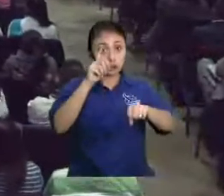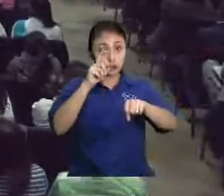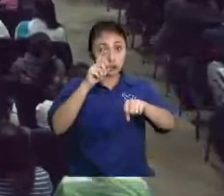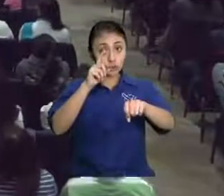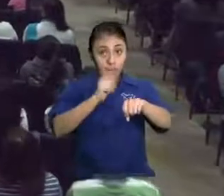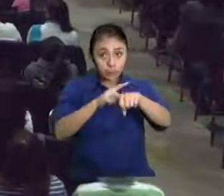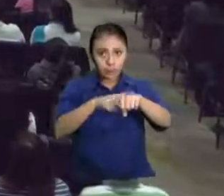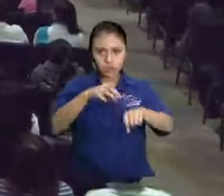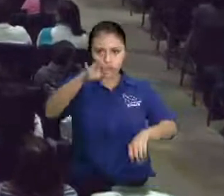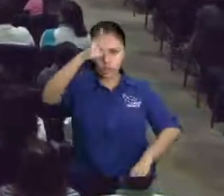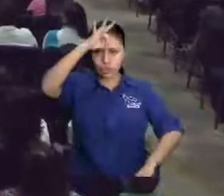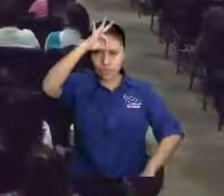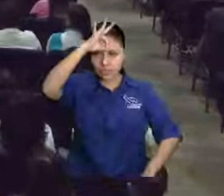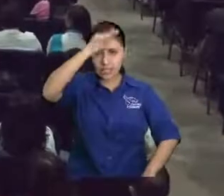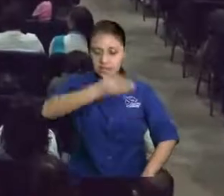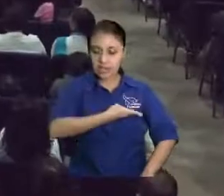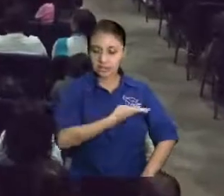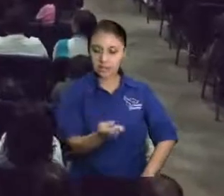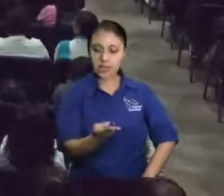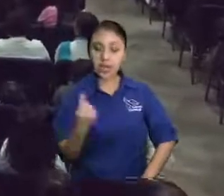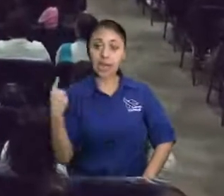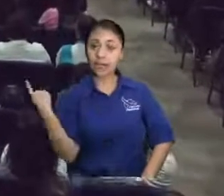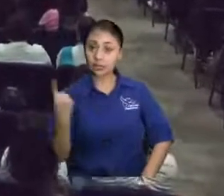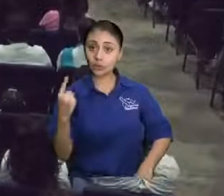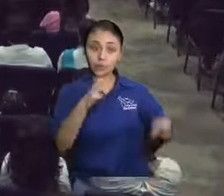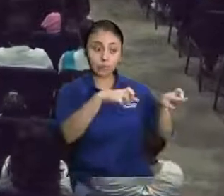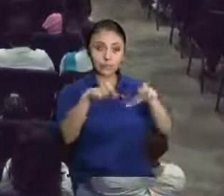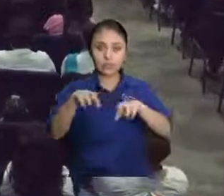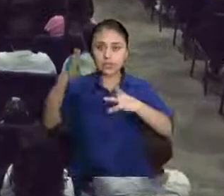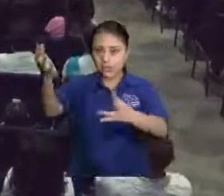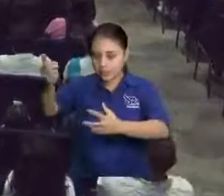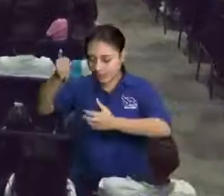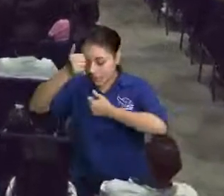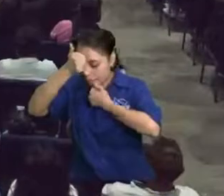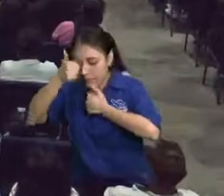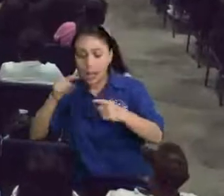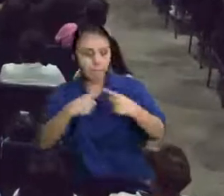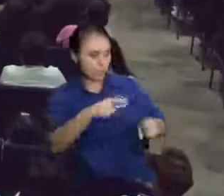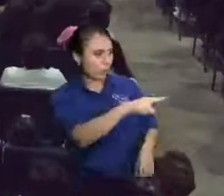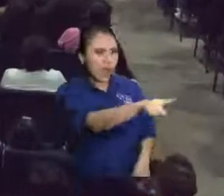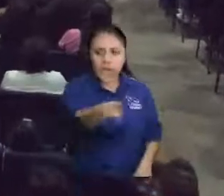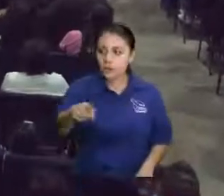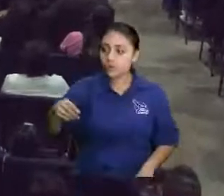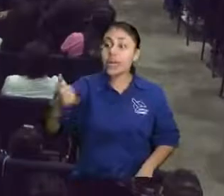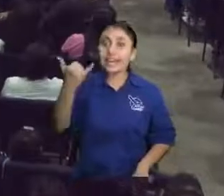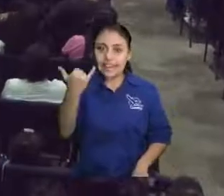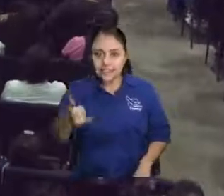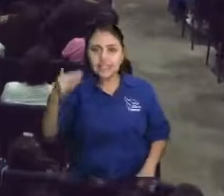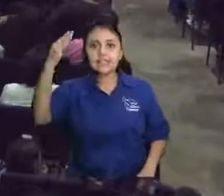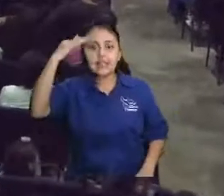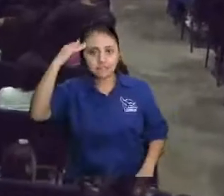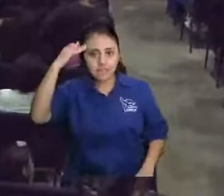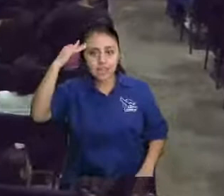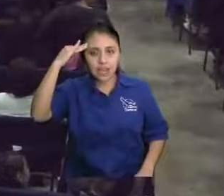ignorancia, manda que todo hombre se arrepienta. Pero estos que eran sacerdotes,